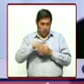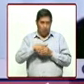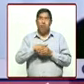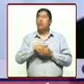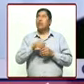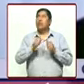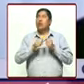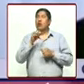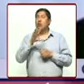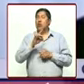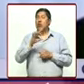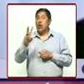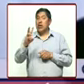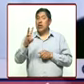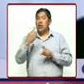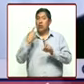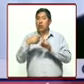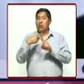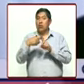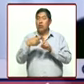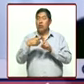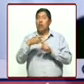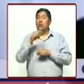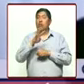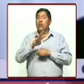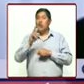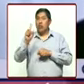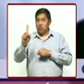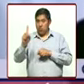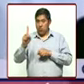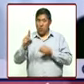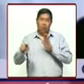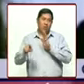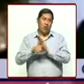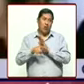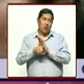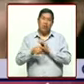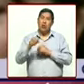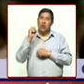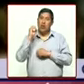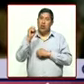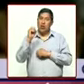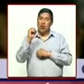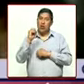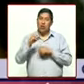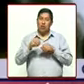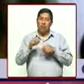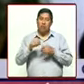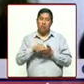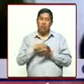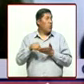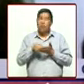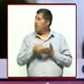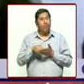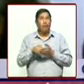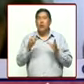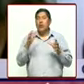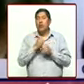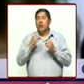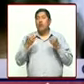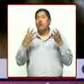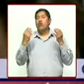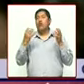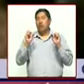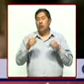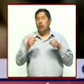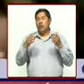cuales fueron 86 votos a favor, 41 votos en contra y 0 abstenciones, por lo que se reúne la